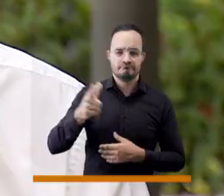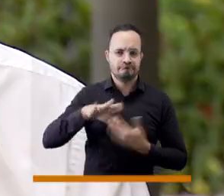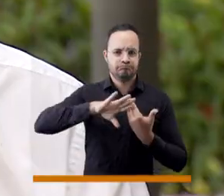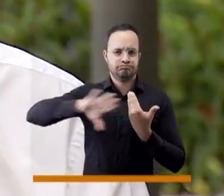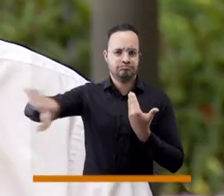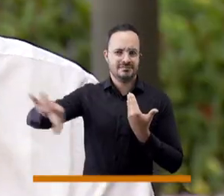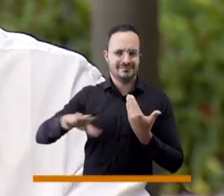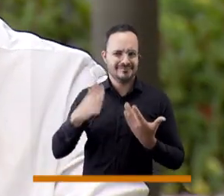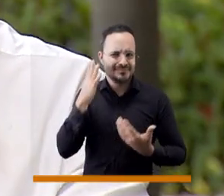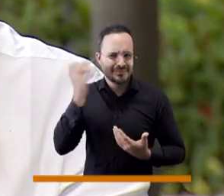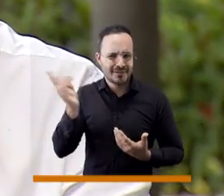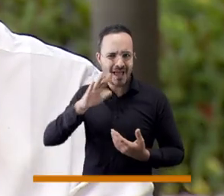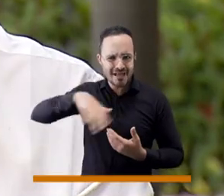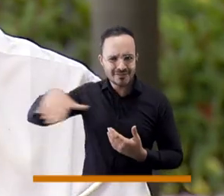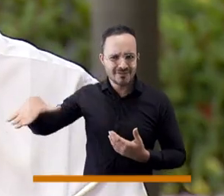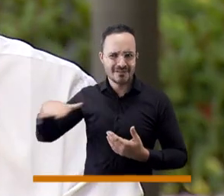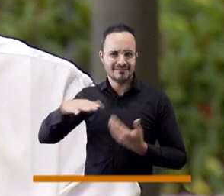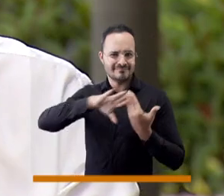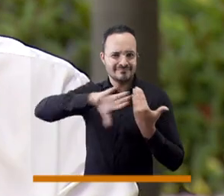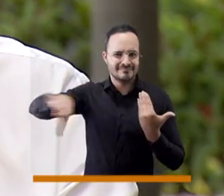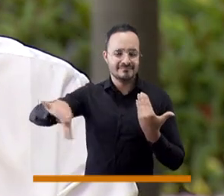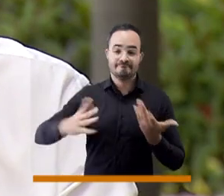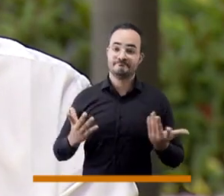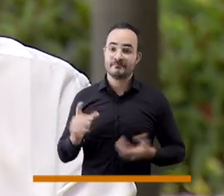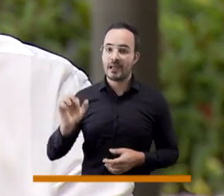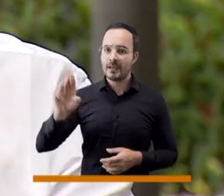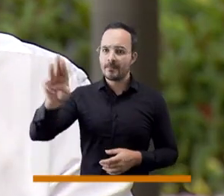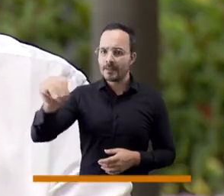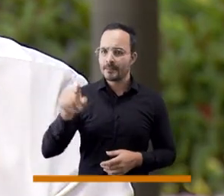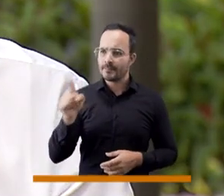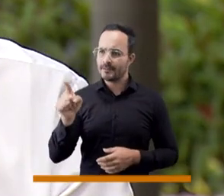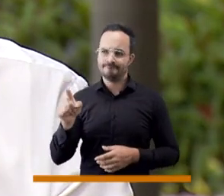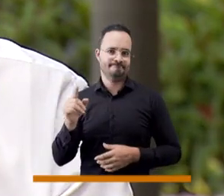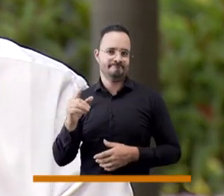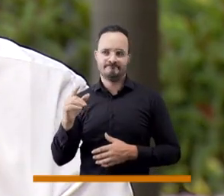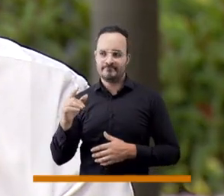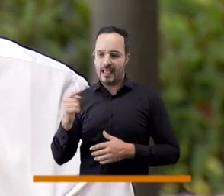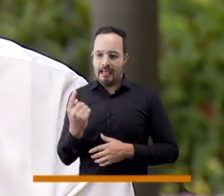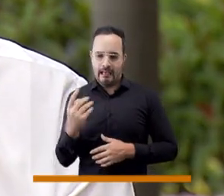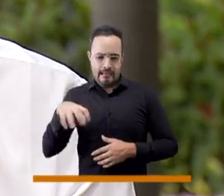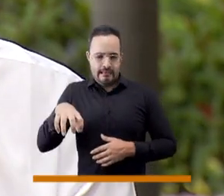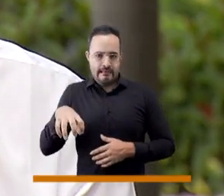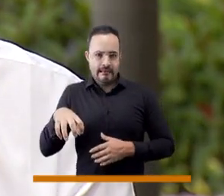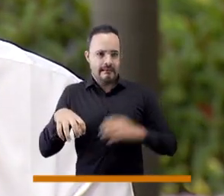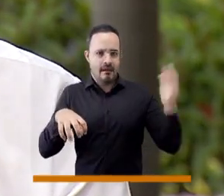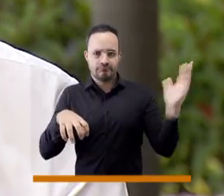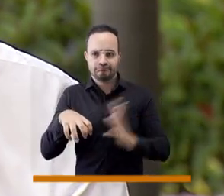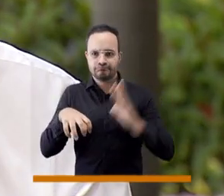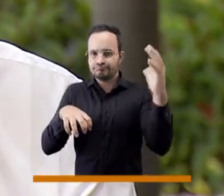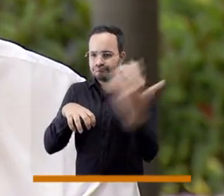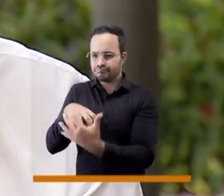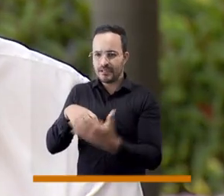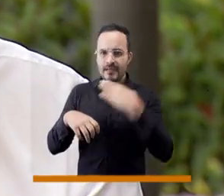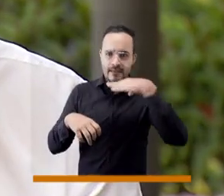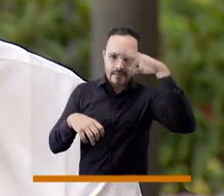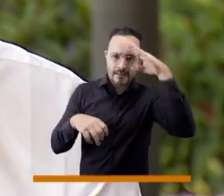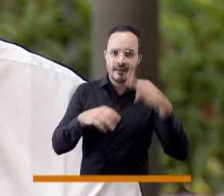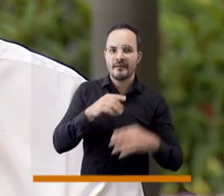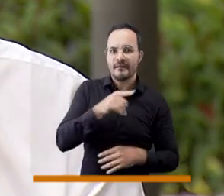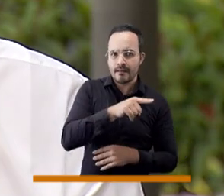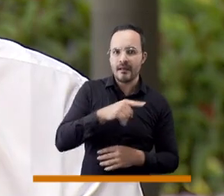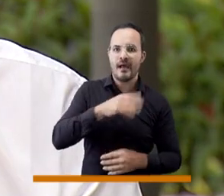desarrollo del mismo. EPM es, digamos, es ese punto de encuentro donde Medellín y Antioquia se tienen que encontrar,